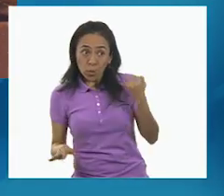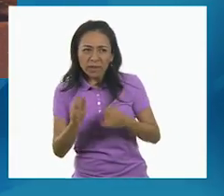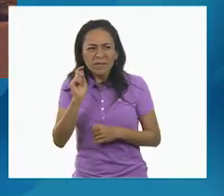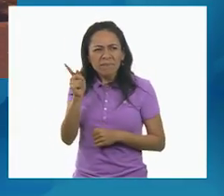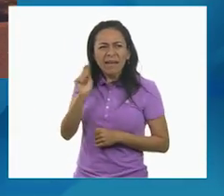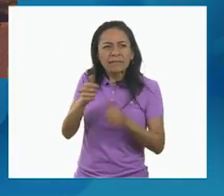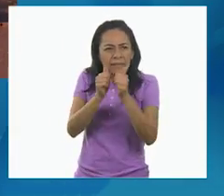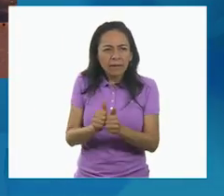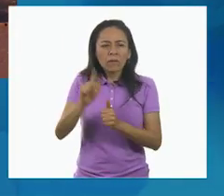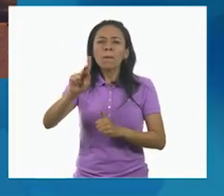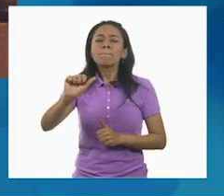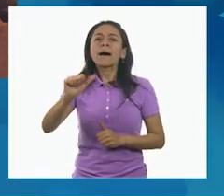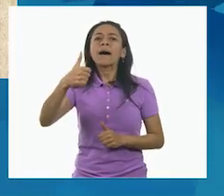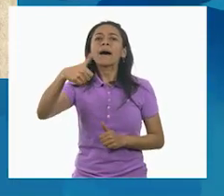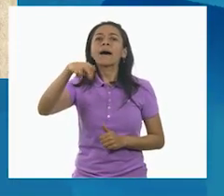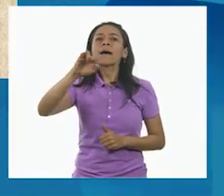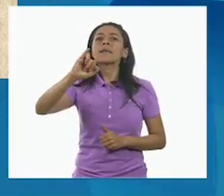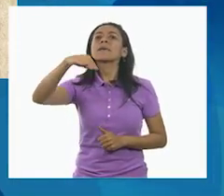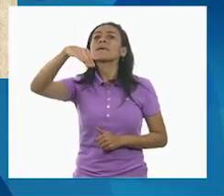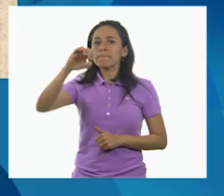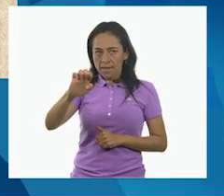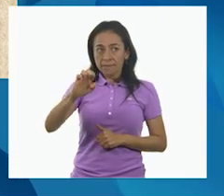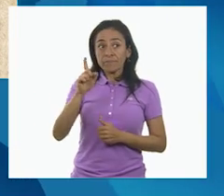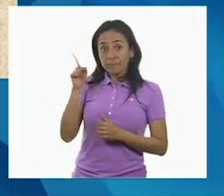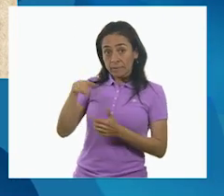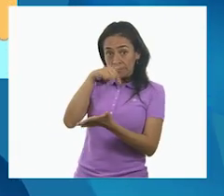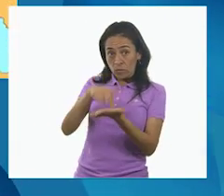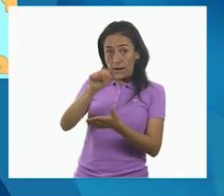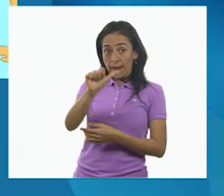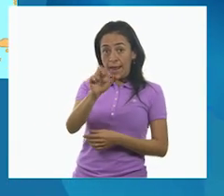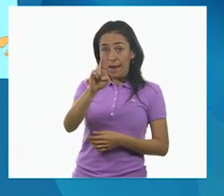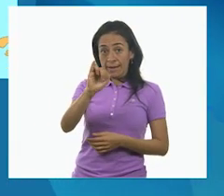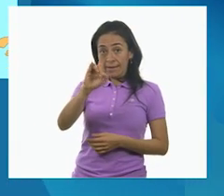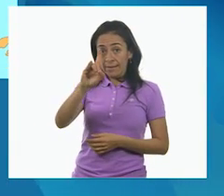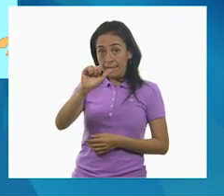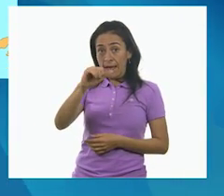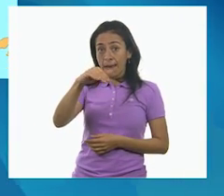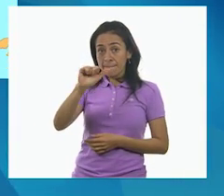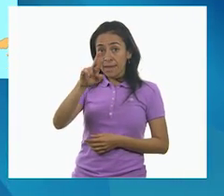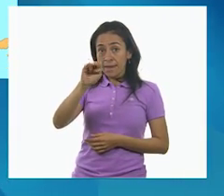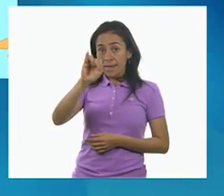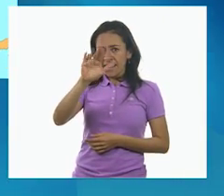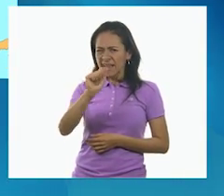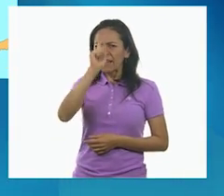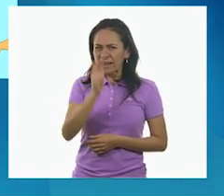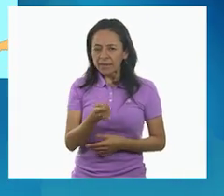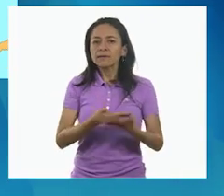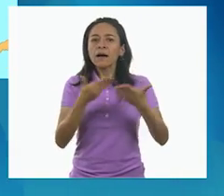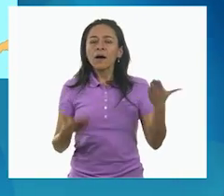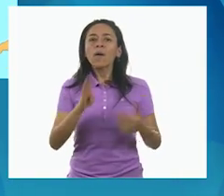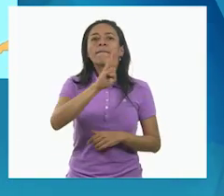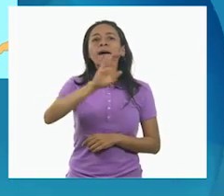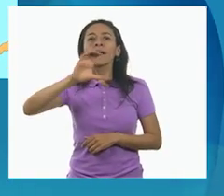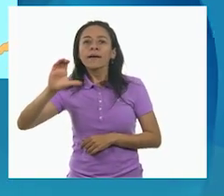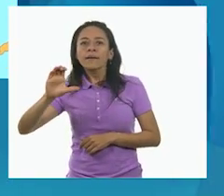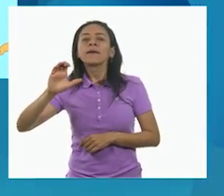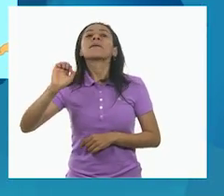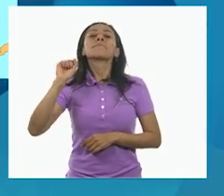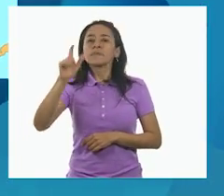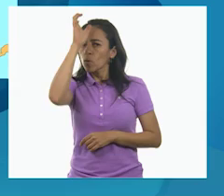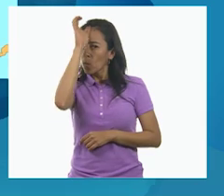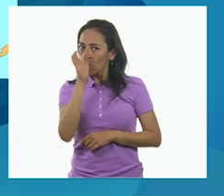de Paquimé. Árida América. Abarcó el actual territorio de Baja California y